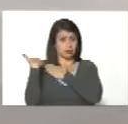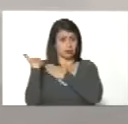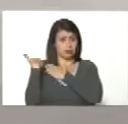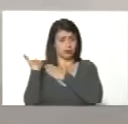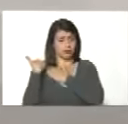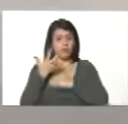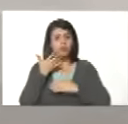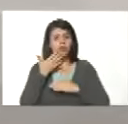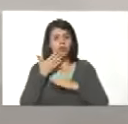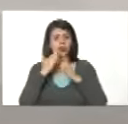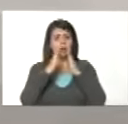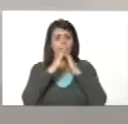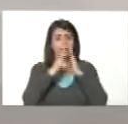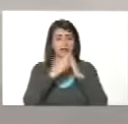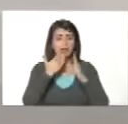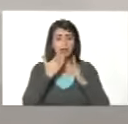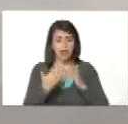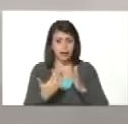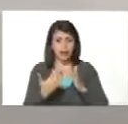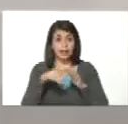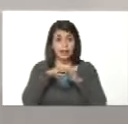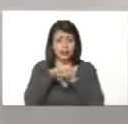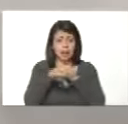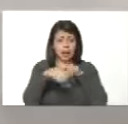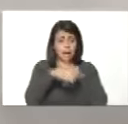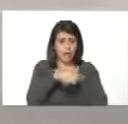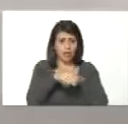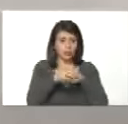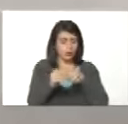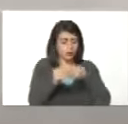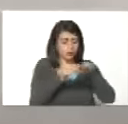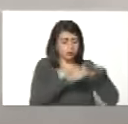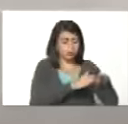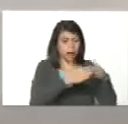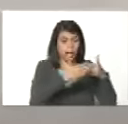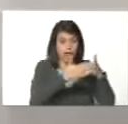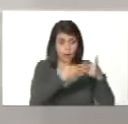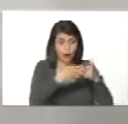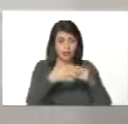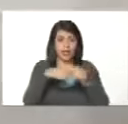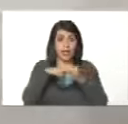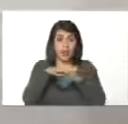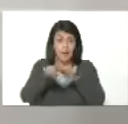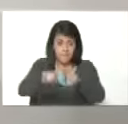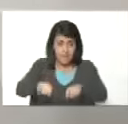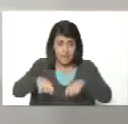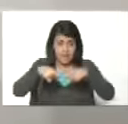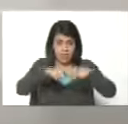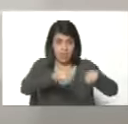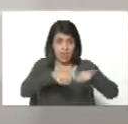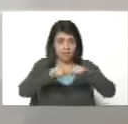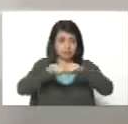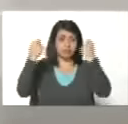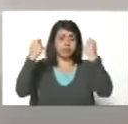Hay casas donde le piden a uno que se tiene que quitar los zapatos en la puerta y así tengan las medias rotas, se los tiene que quitar.